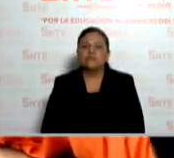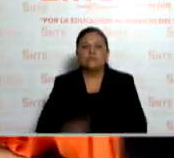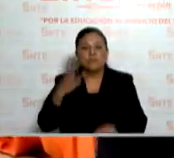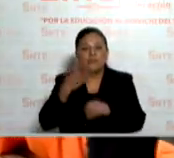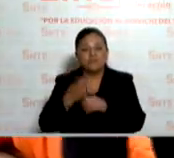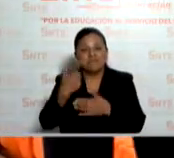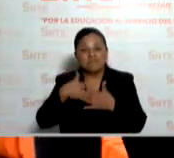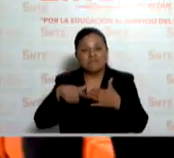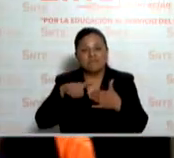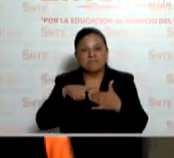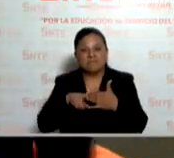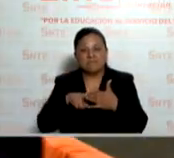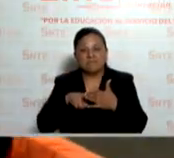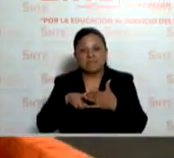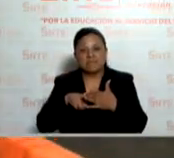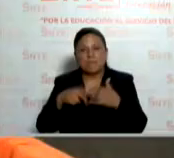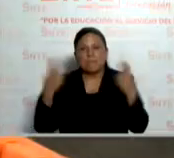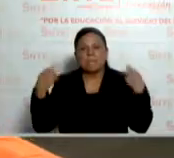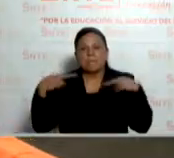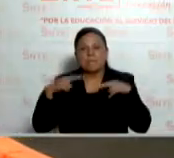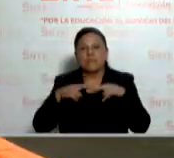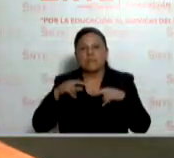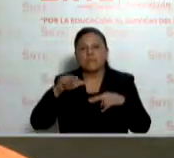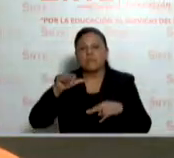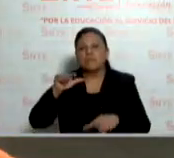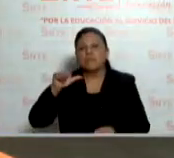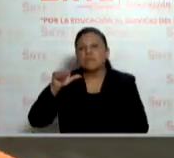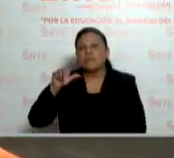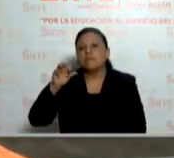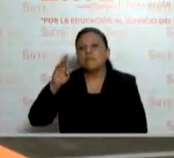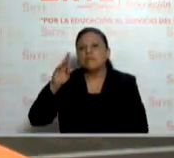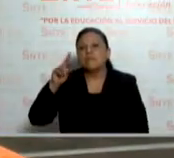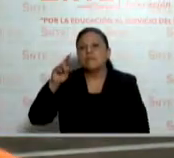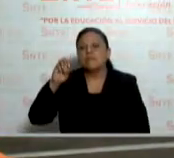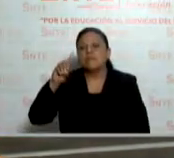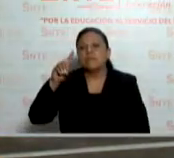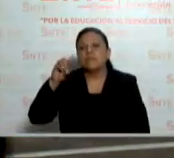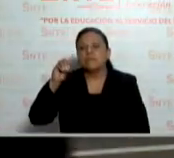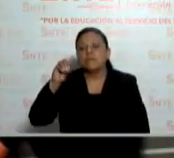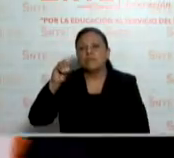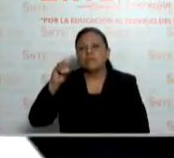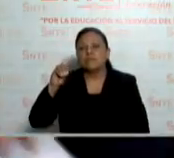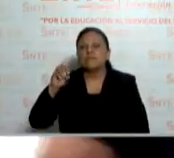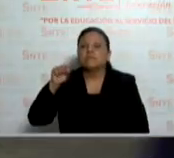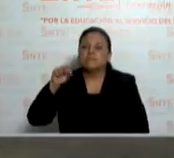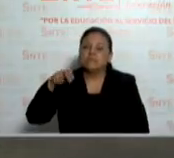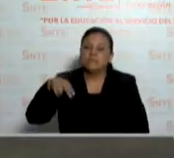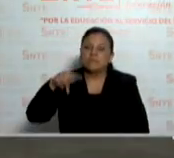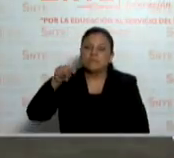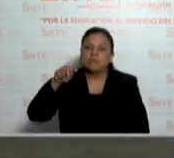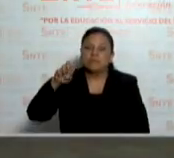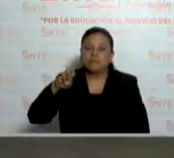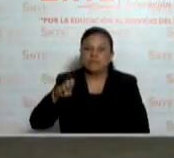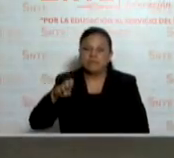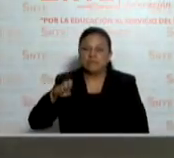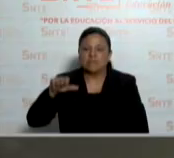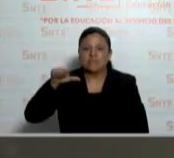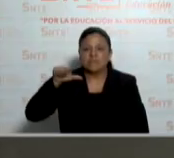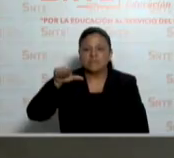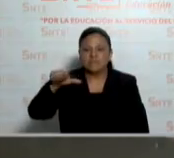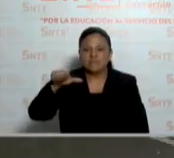Tercer lugar, profesor Alfredo Vázquez Tadeo, sección 16 del Estado de